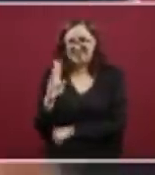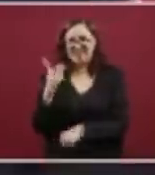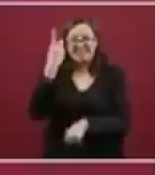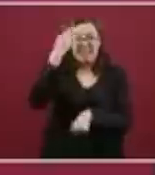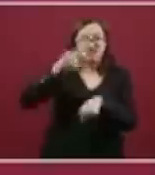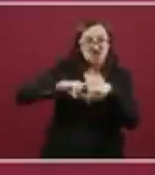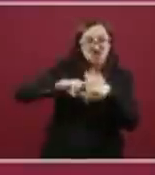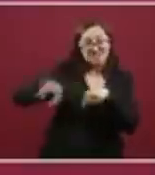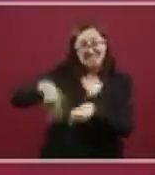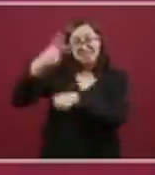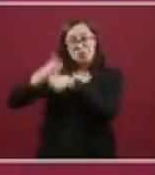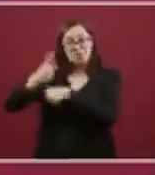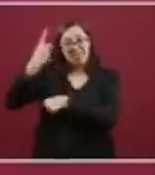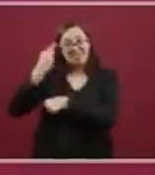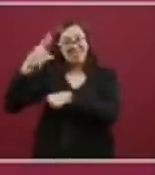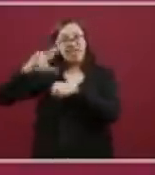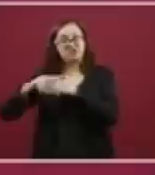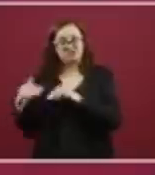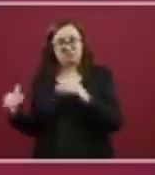porque